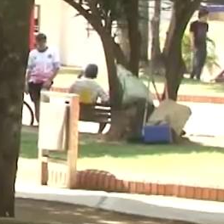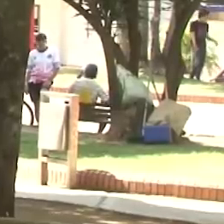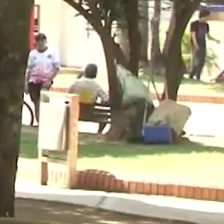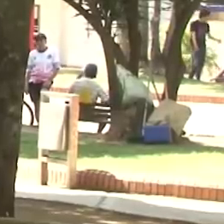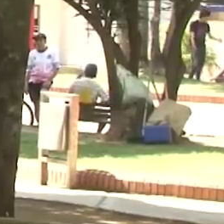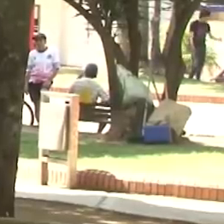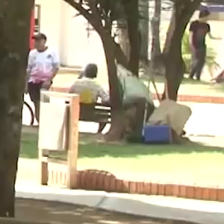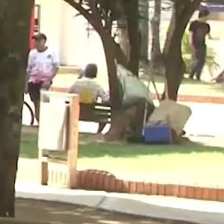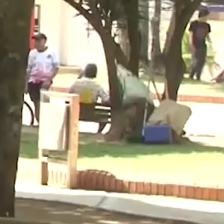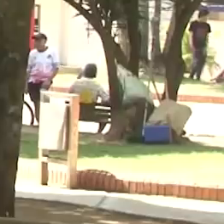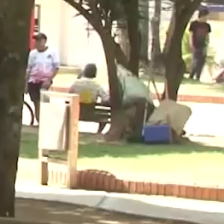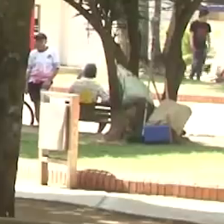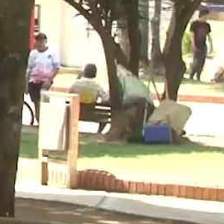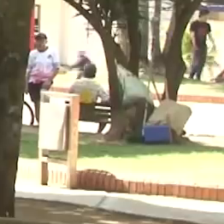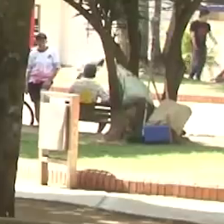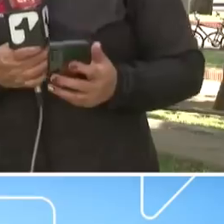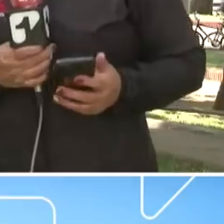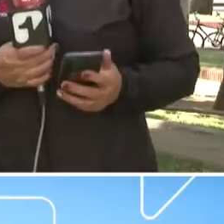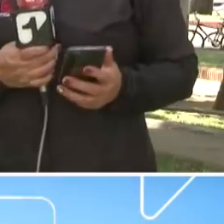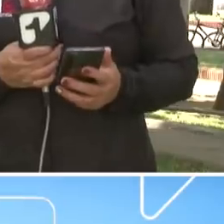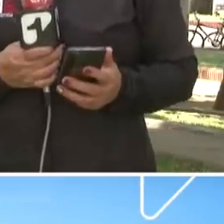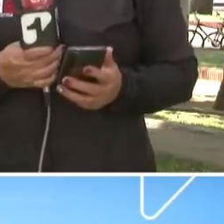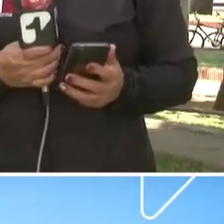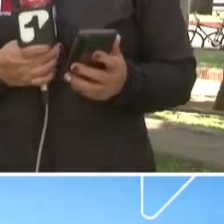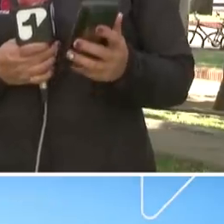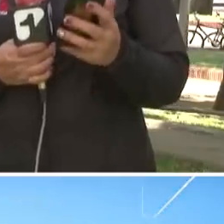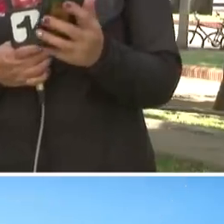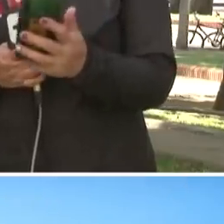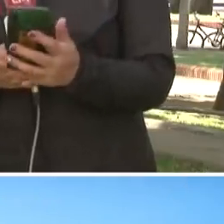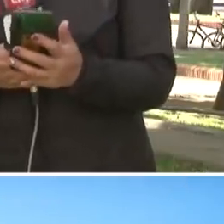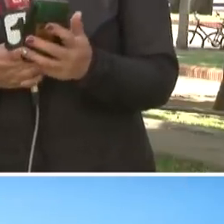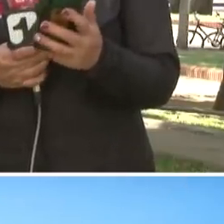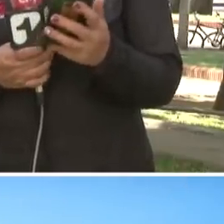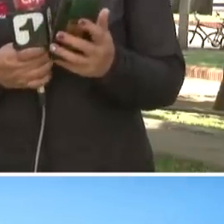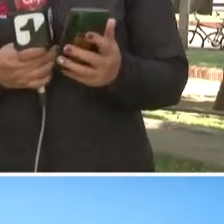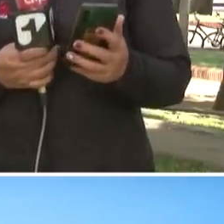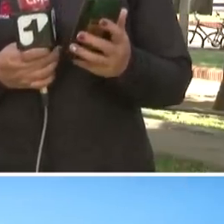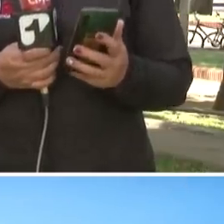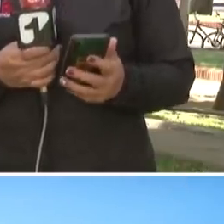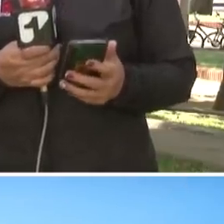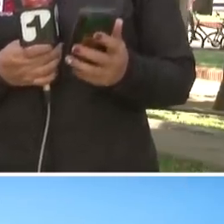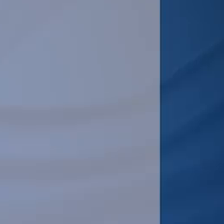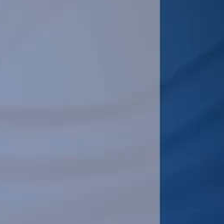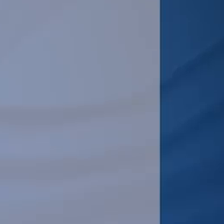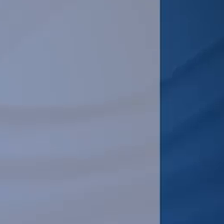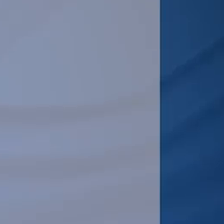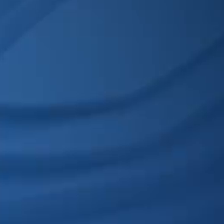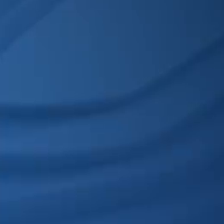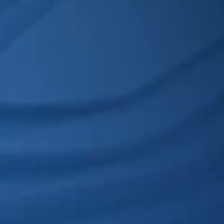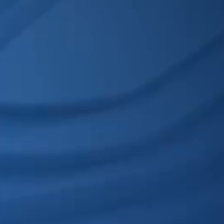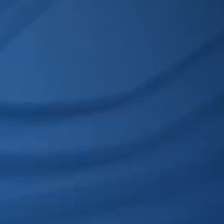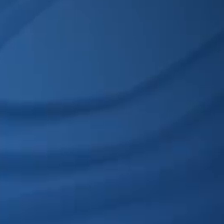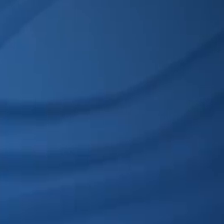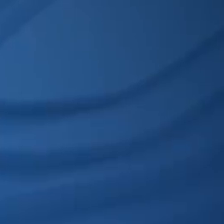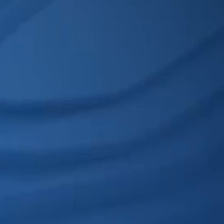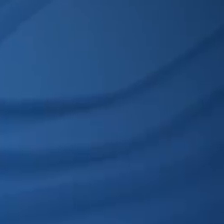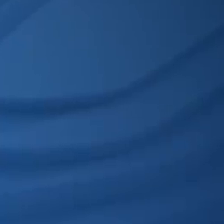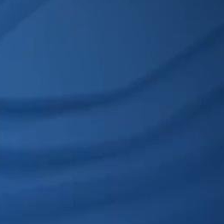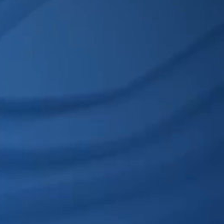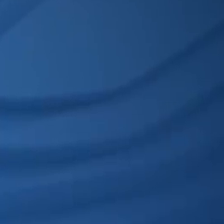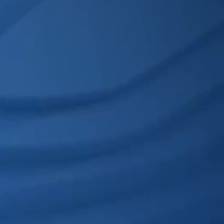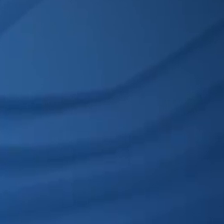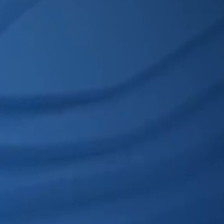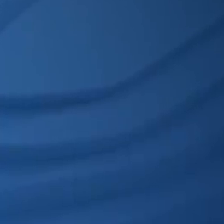las medidas restrictivas para frenar el avance del COVID en la ciudad, terminaron en una fiesta clandestina en una discoteca, en un